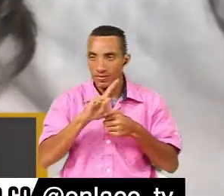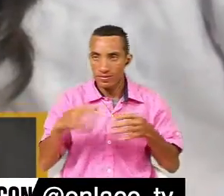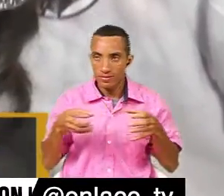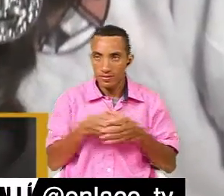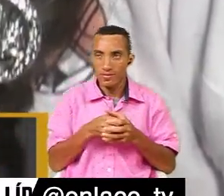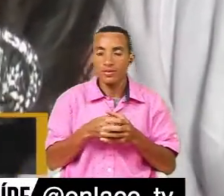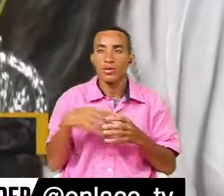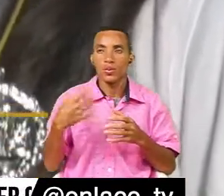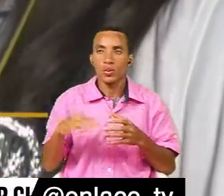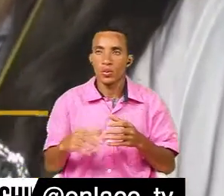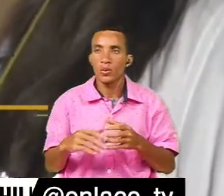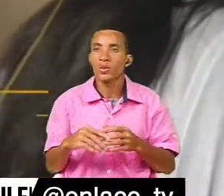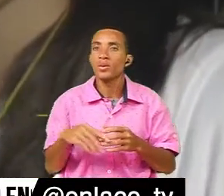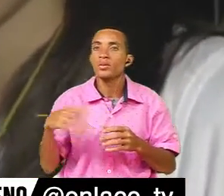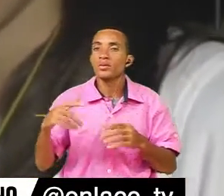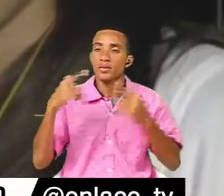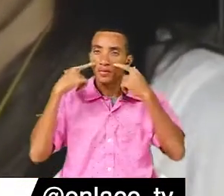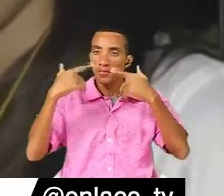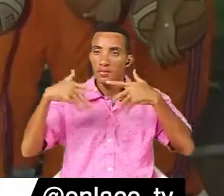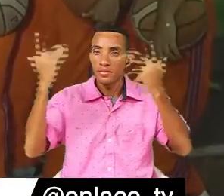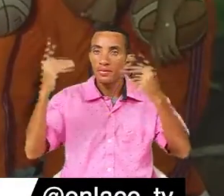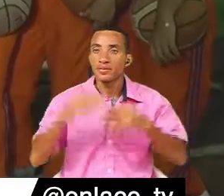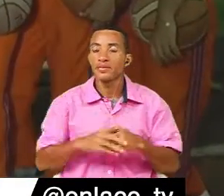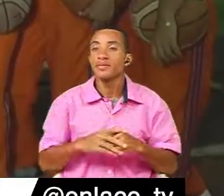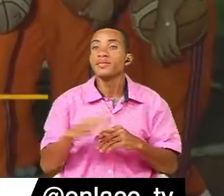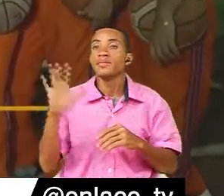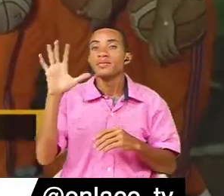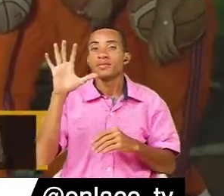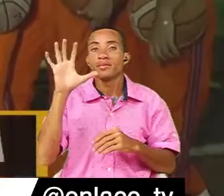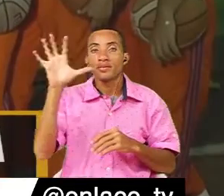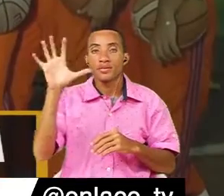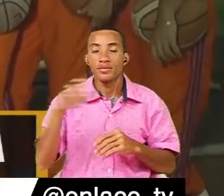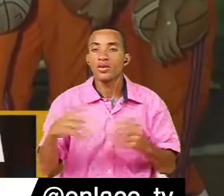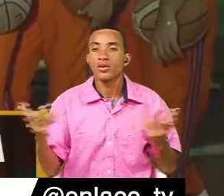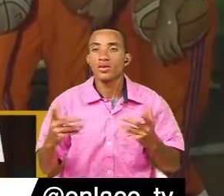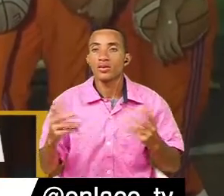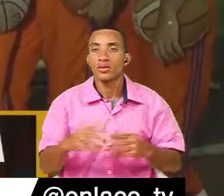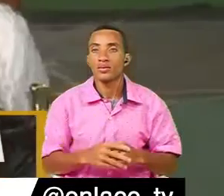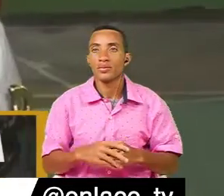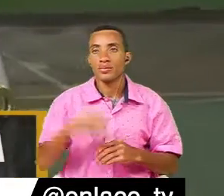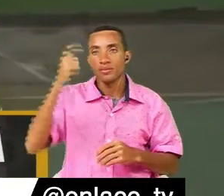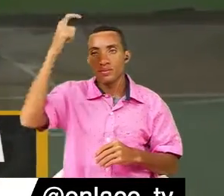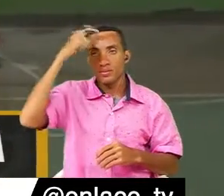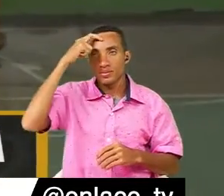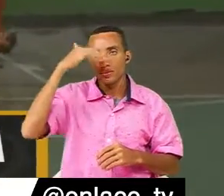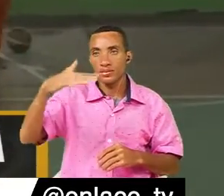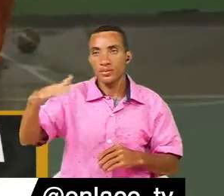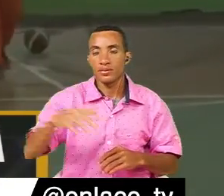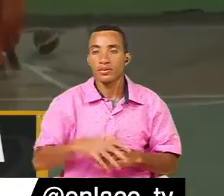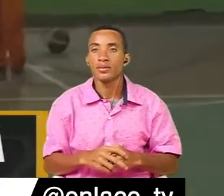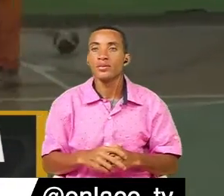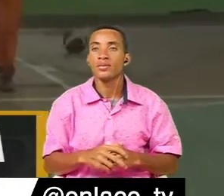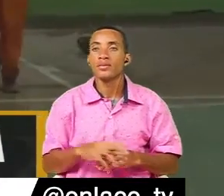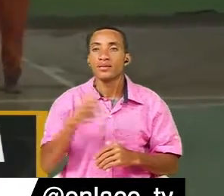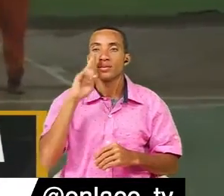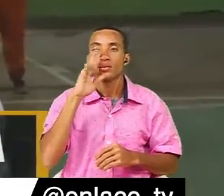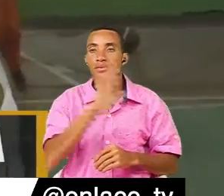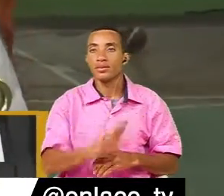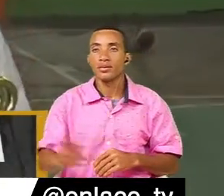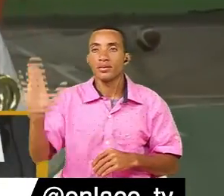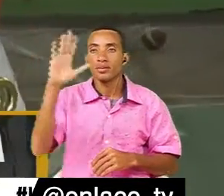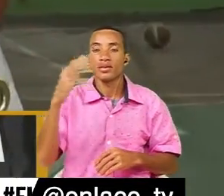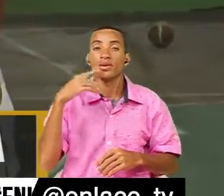ciudad en los eventos deportivos disputados a nivel país. En esta oportunidad lo hicieron en la ciudad de Cartagena. Será un nacional y pues sí, fue